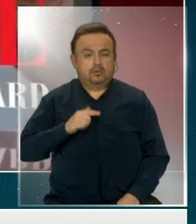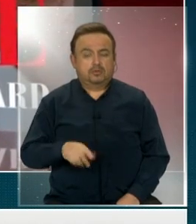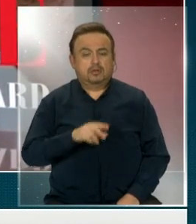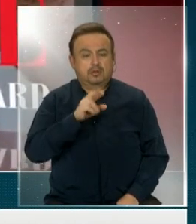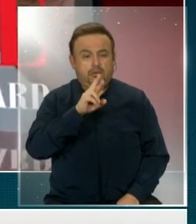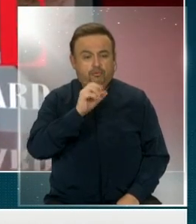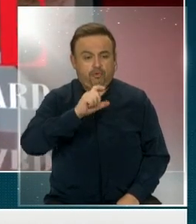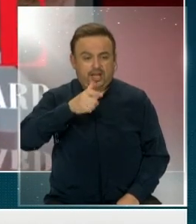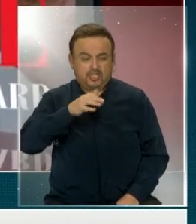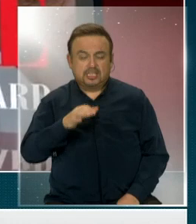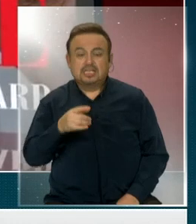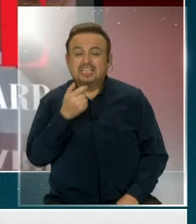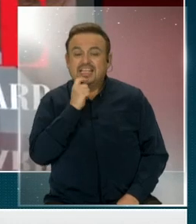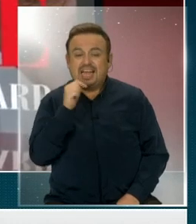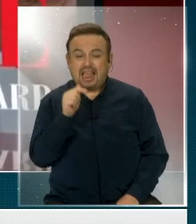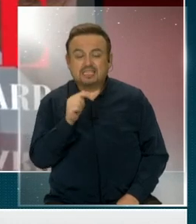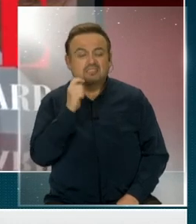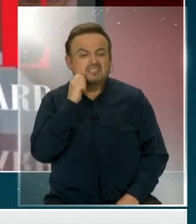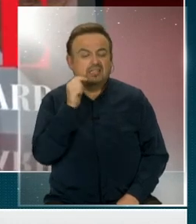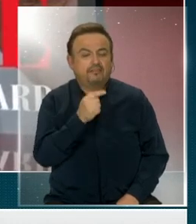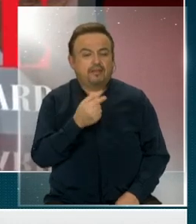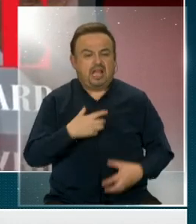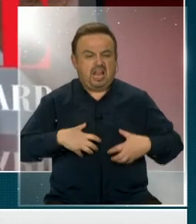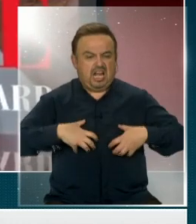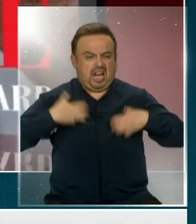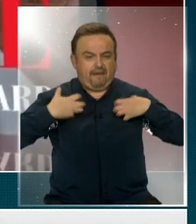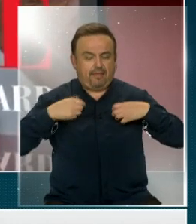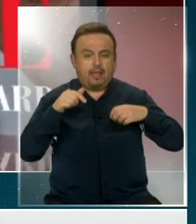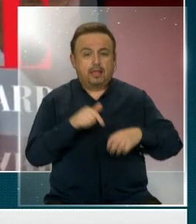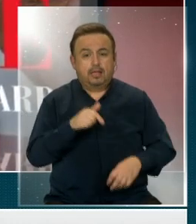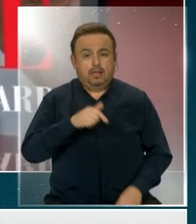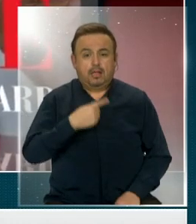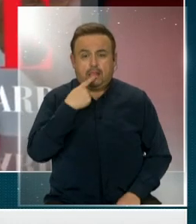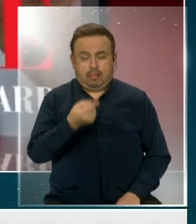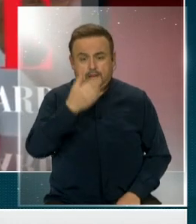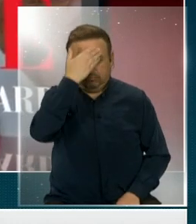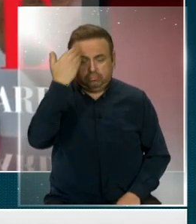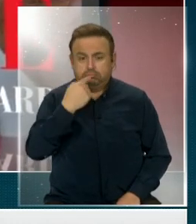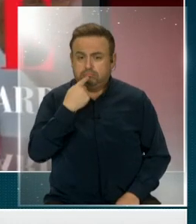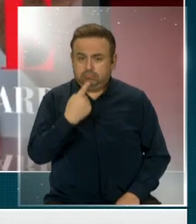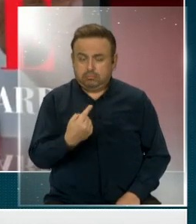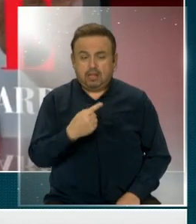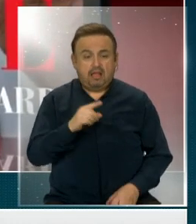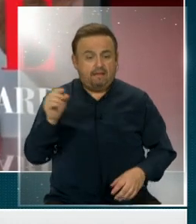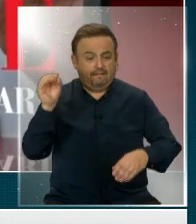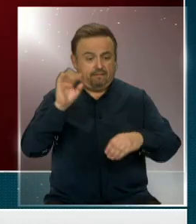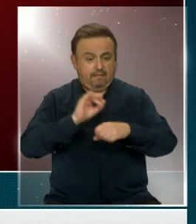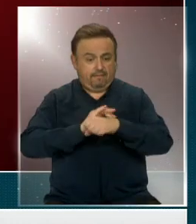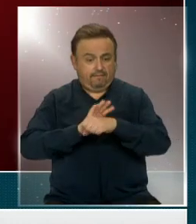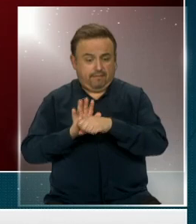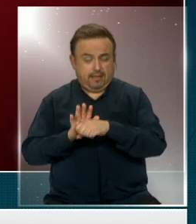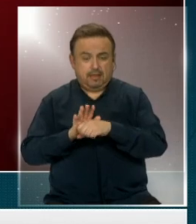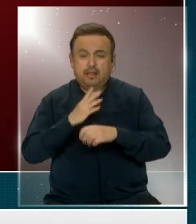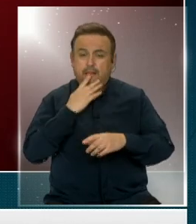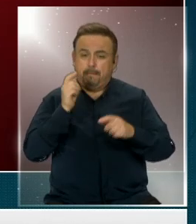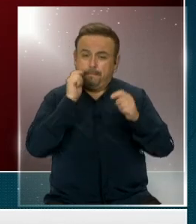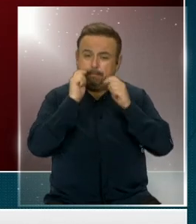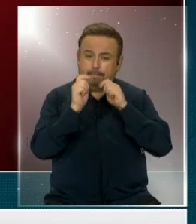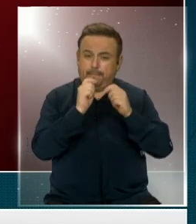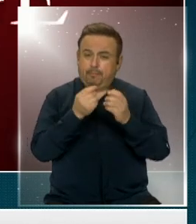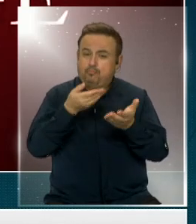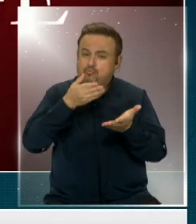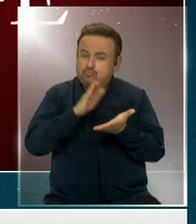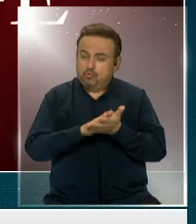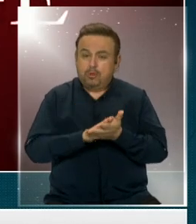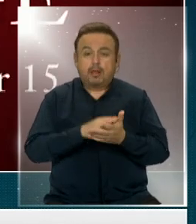Unidos. Allí el presidente Donald Trump reconoció entonces que el virus es altamente